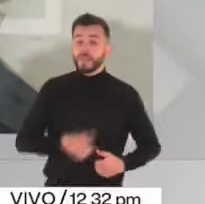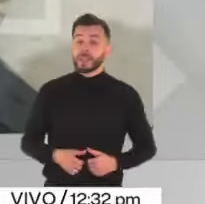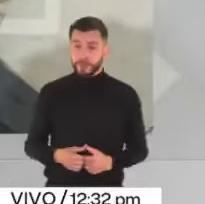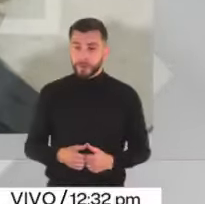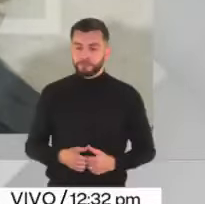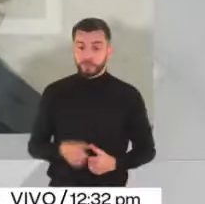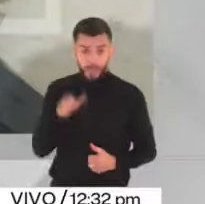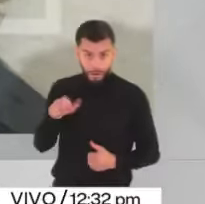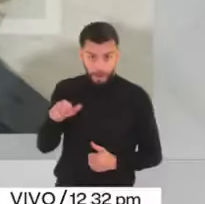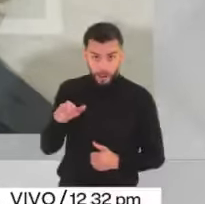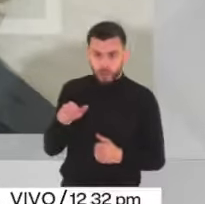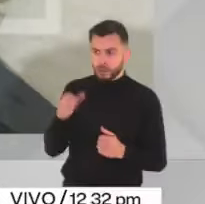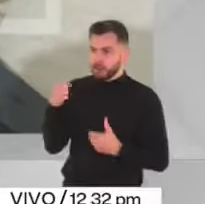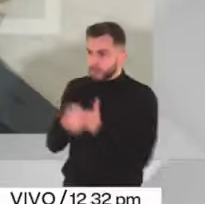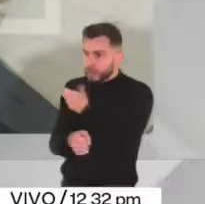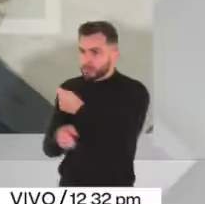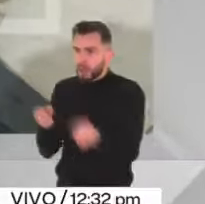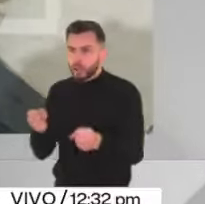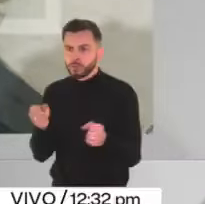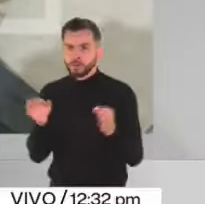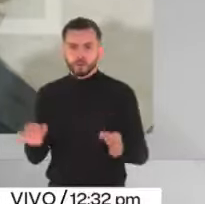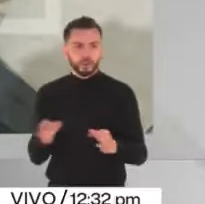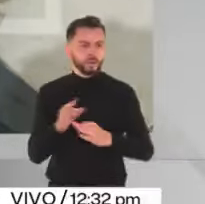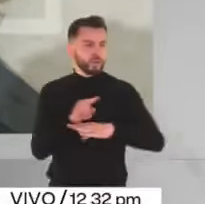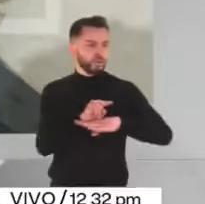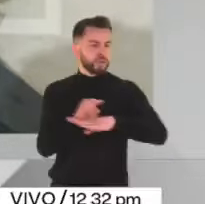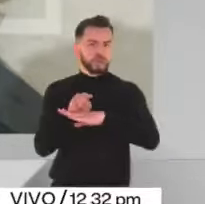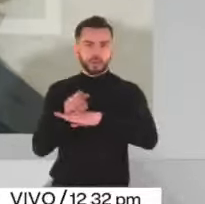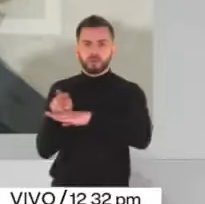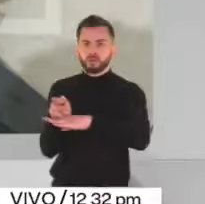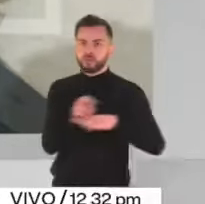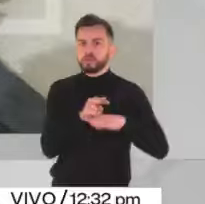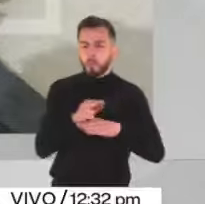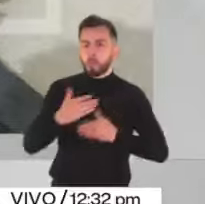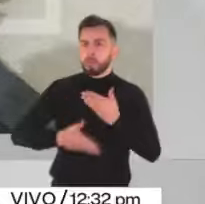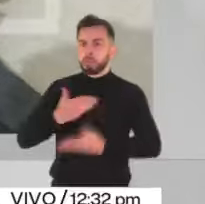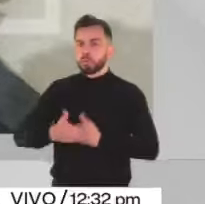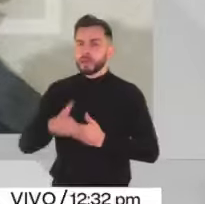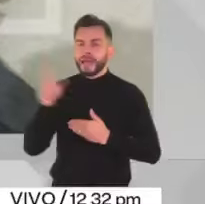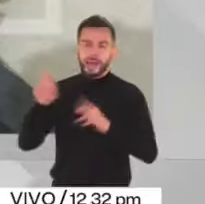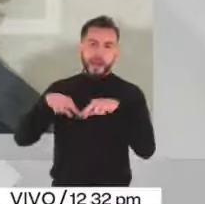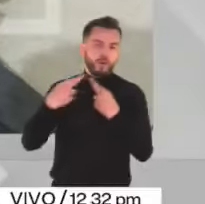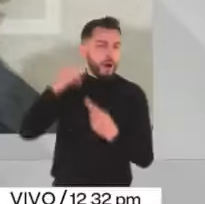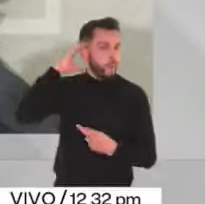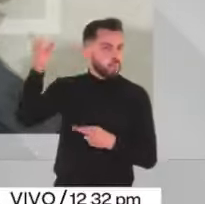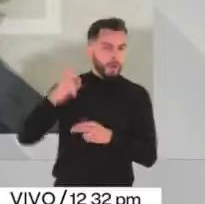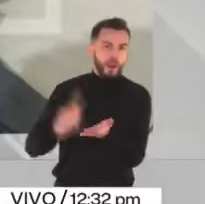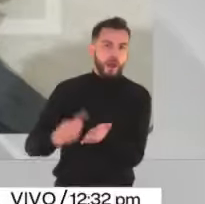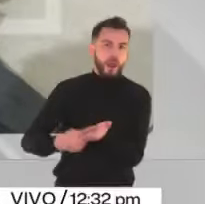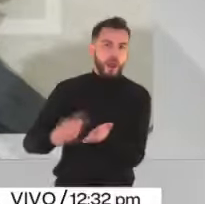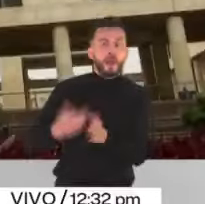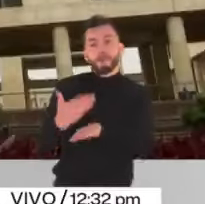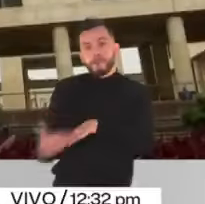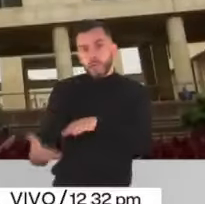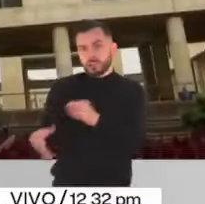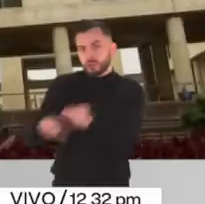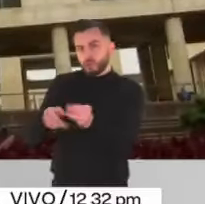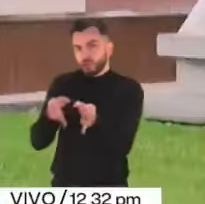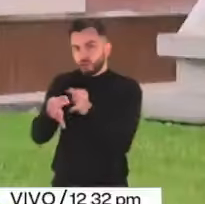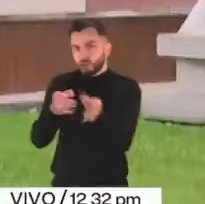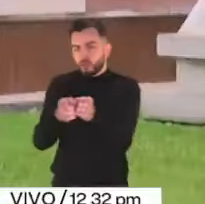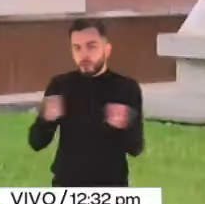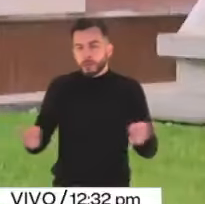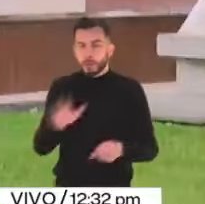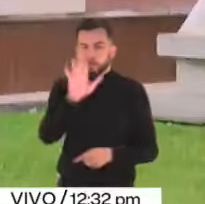están reforzando esta seguridad y pues están avanzando en esa reunión que en minutos van a dar estos detalles. Pero en el siguiente informe